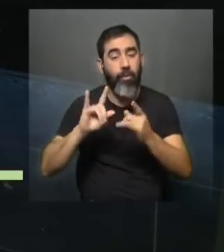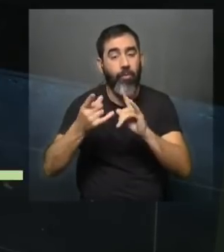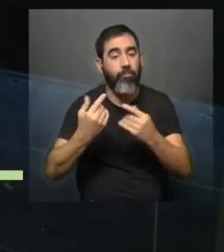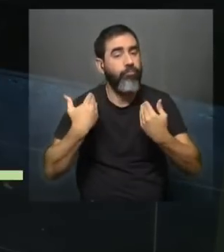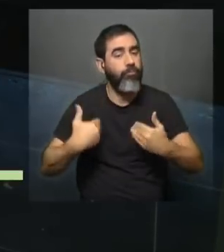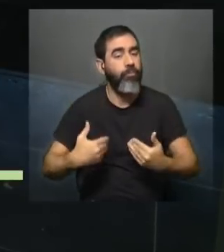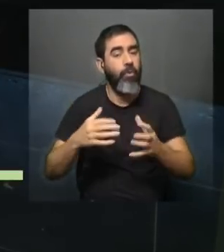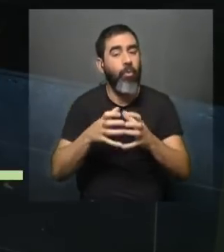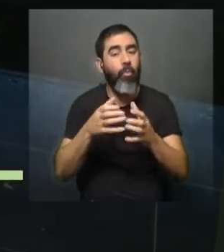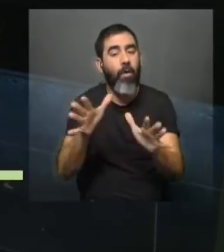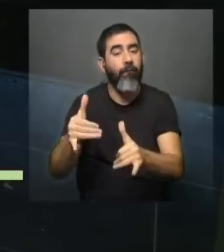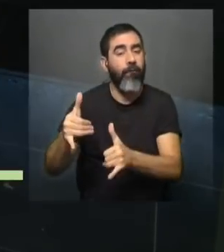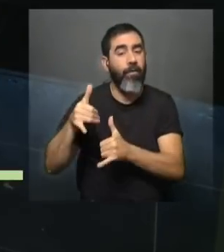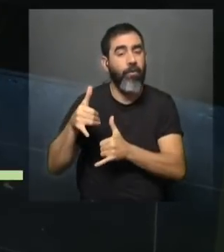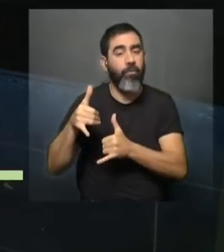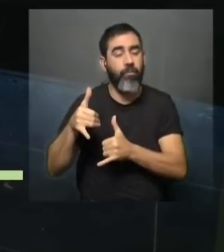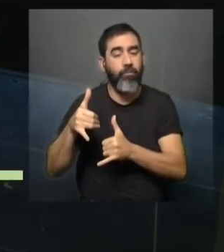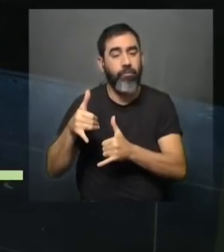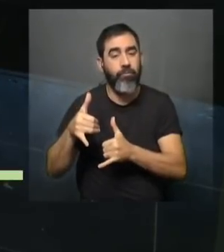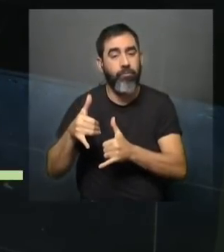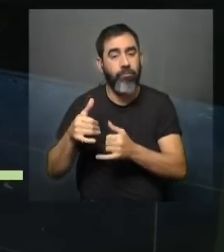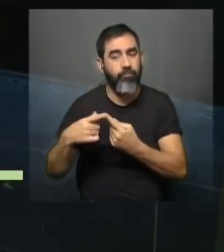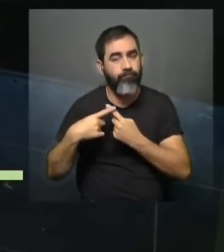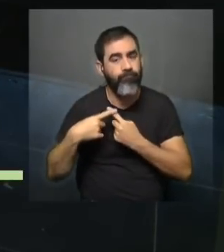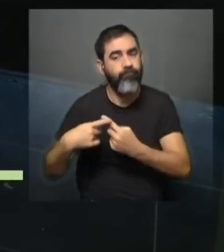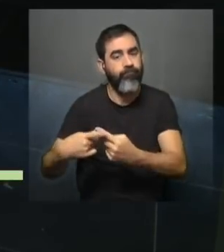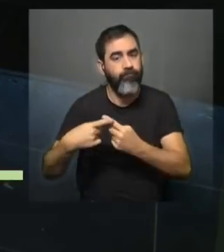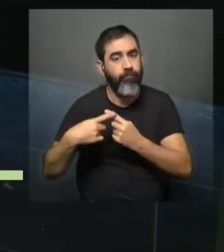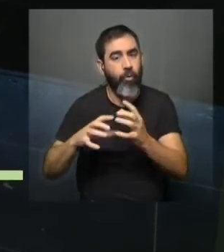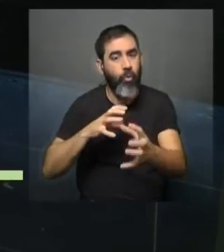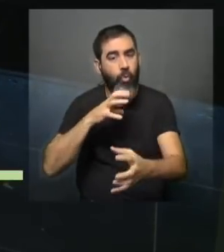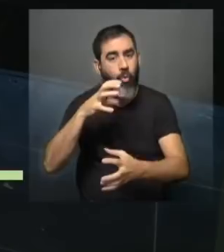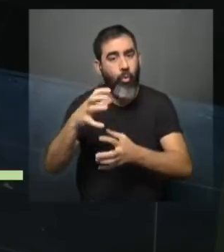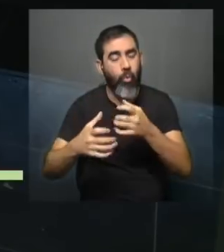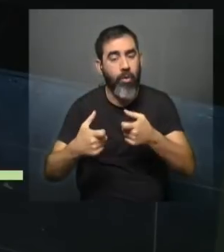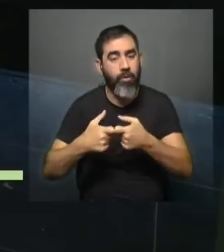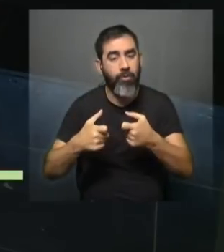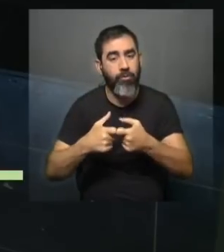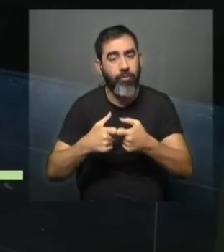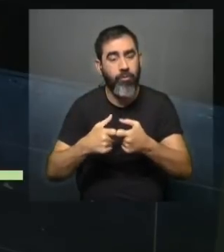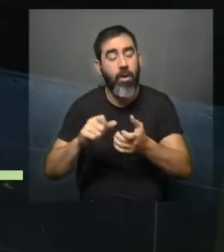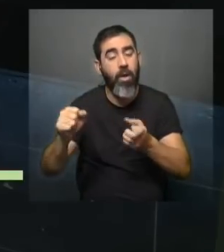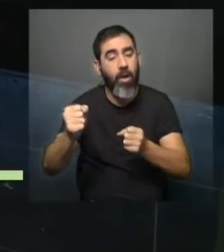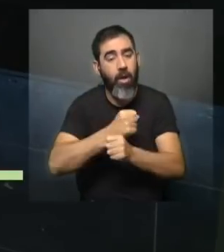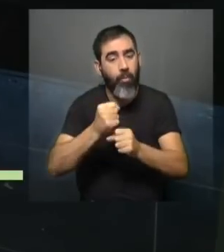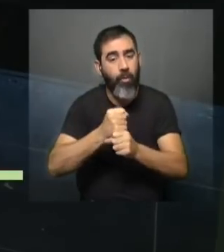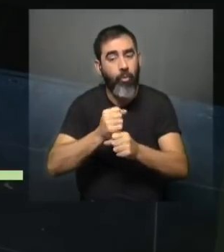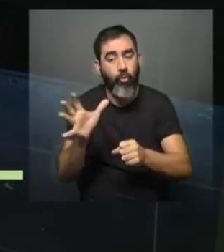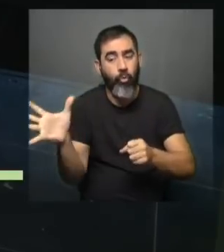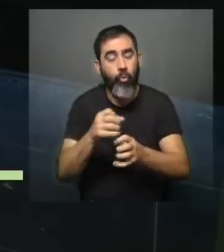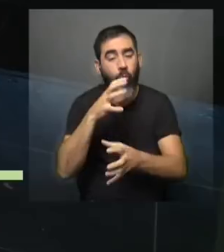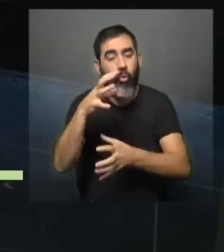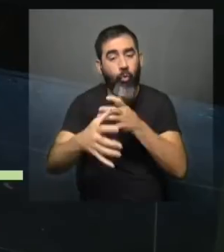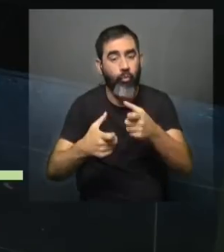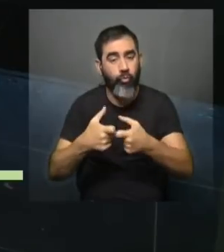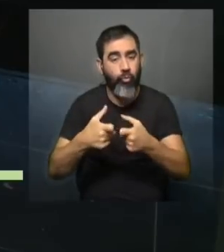la posición de Cabildo abierto debate que fue más extenso dentro de la coalición de gobierno del texto fue aprobado por toda la bancada